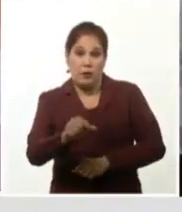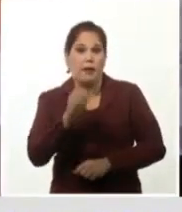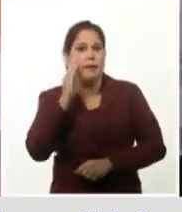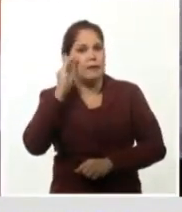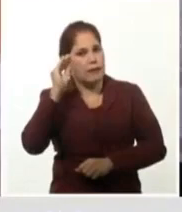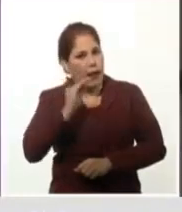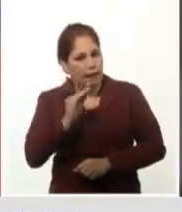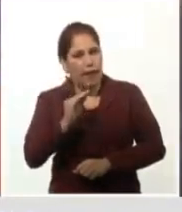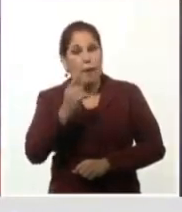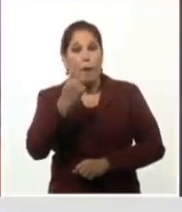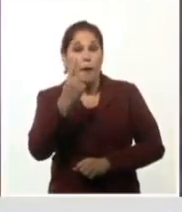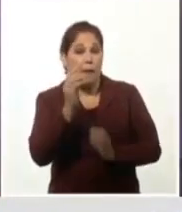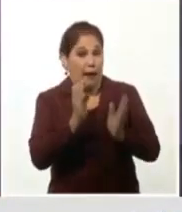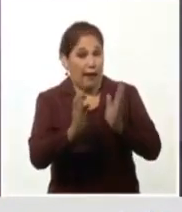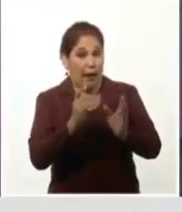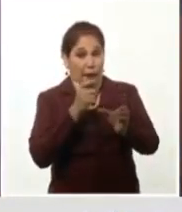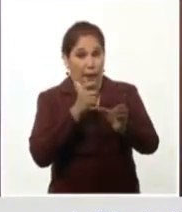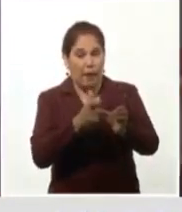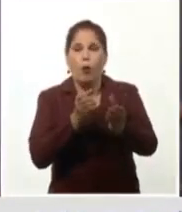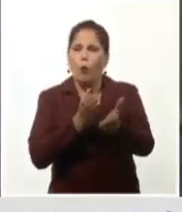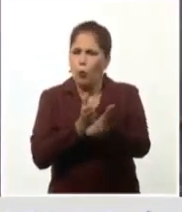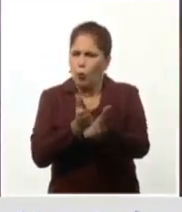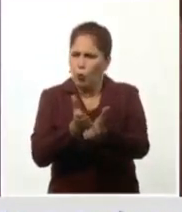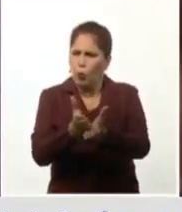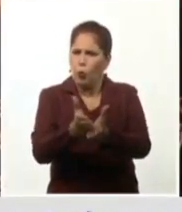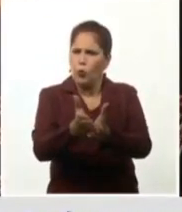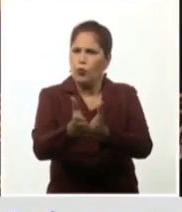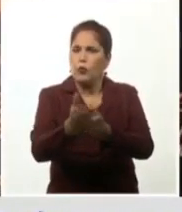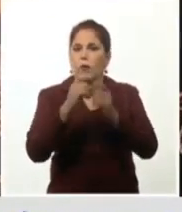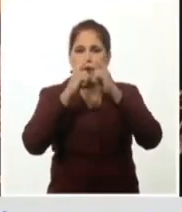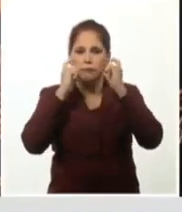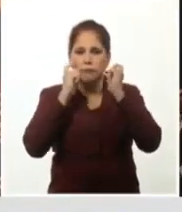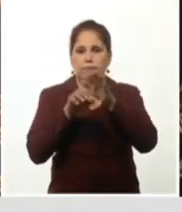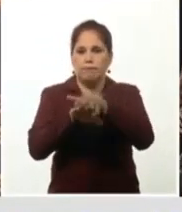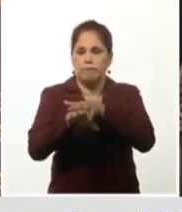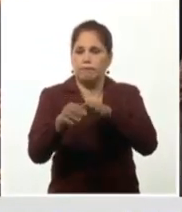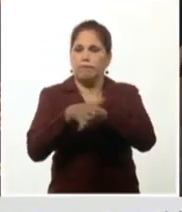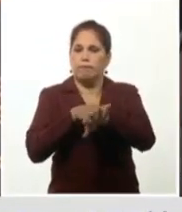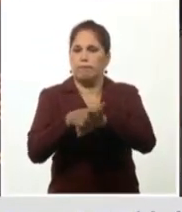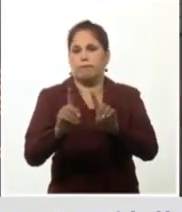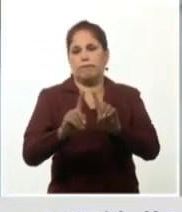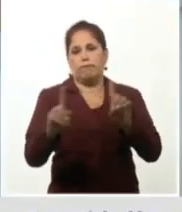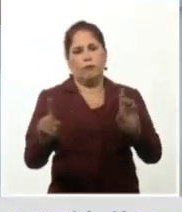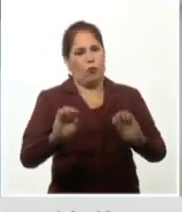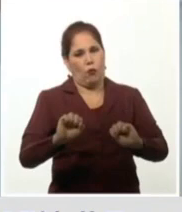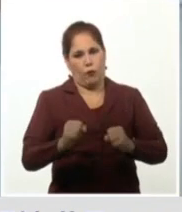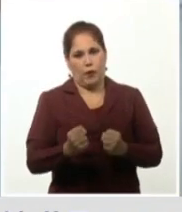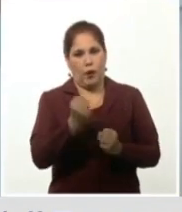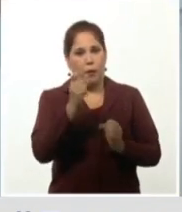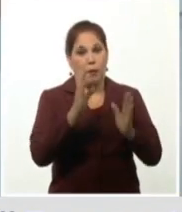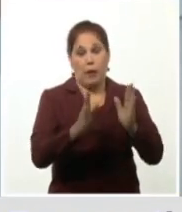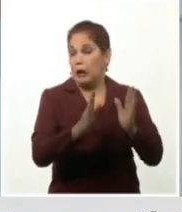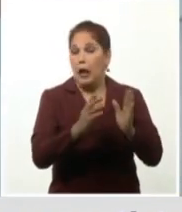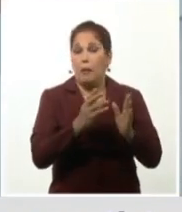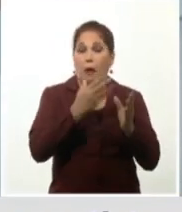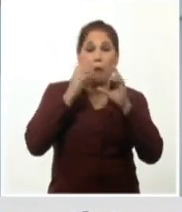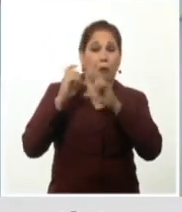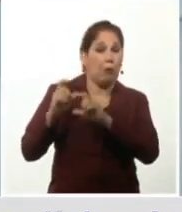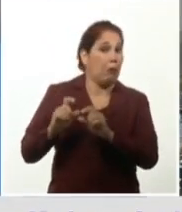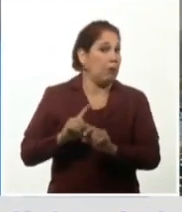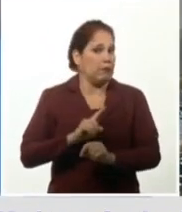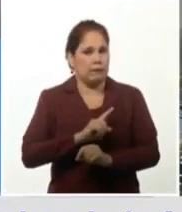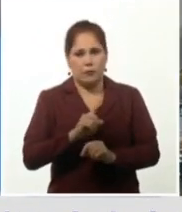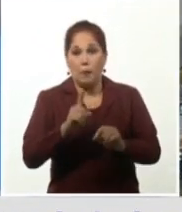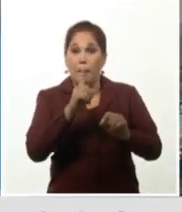alguna dosis, tienen que seguir manteniendo todas las medidas de cuidado higiénico-sanitario, el naso, buco, todas las